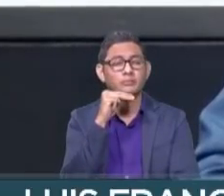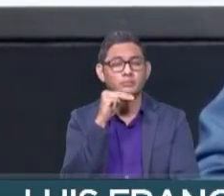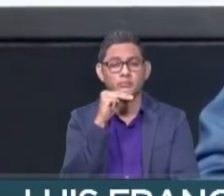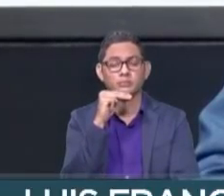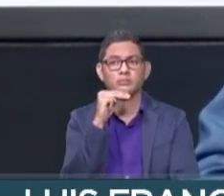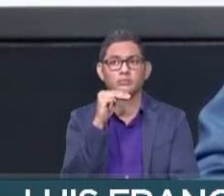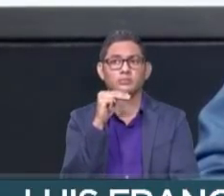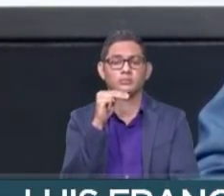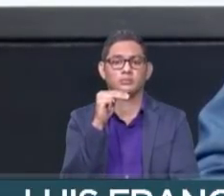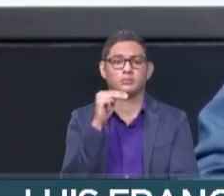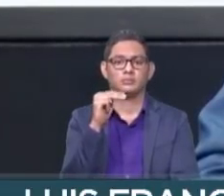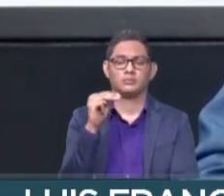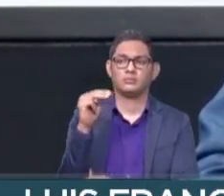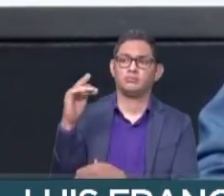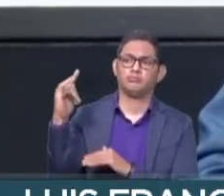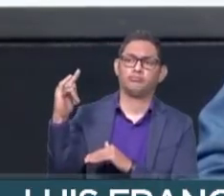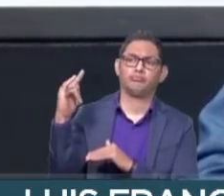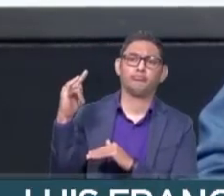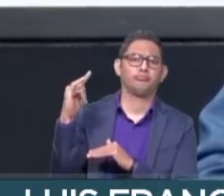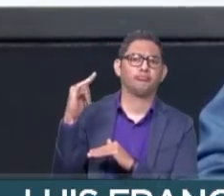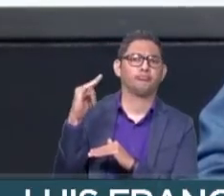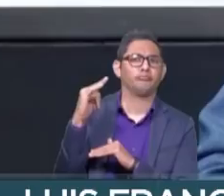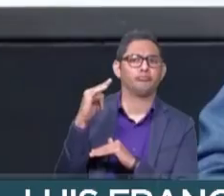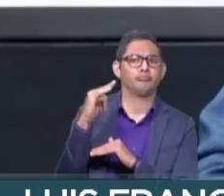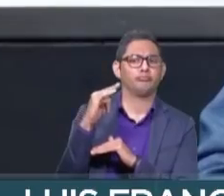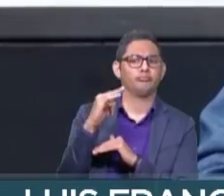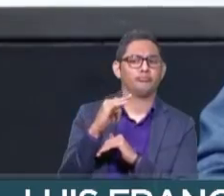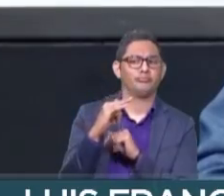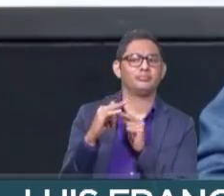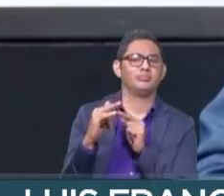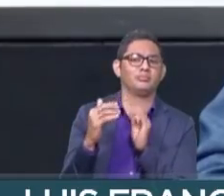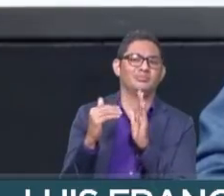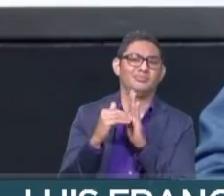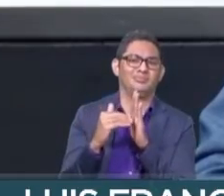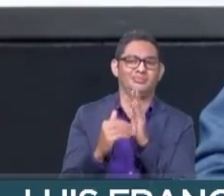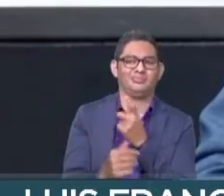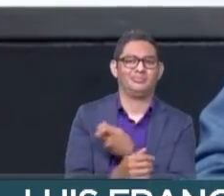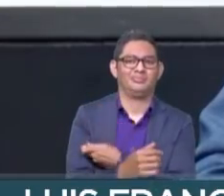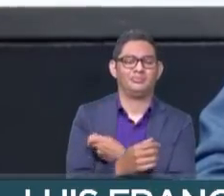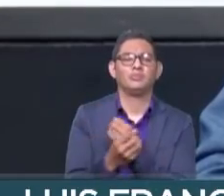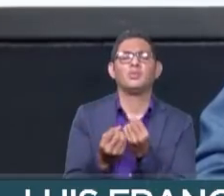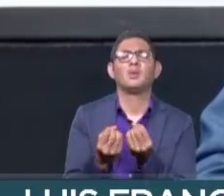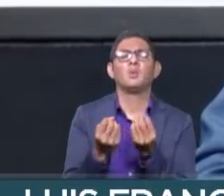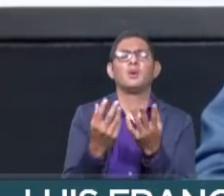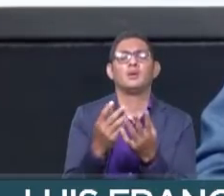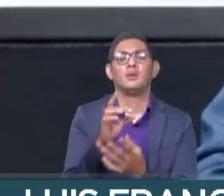marzo llega a Panamá un nuevo embarque de